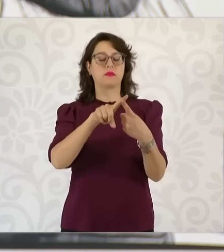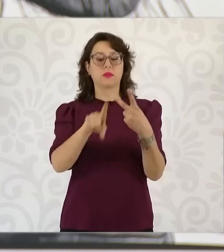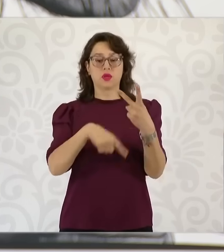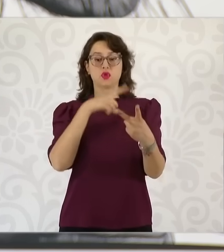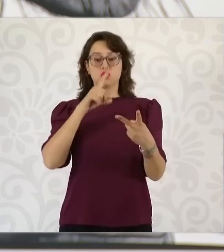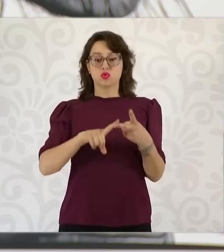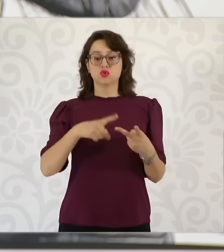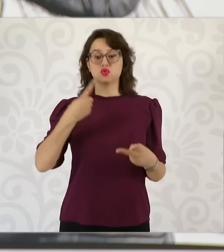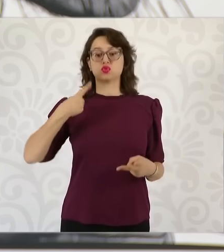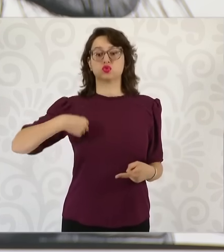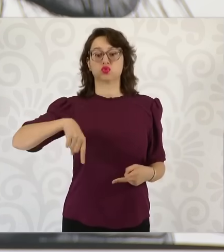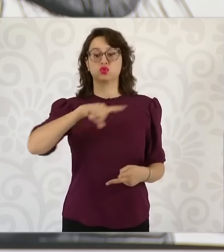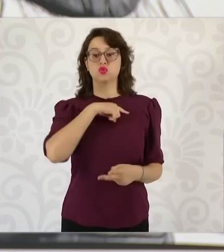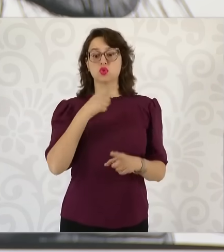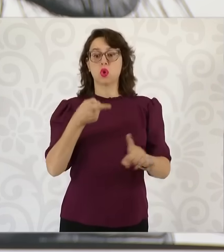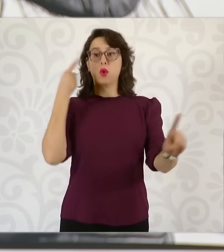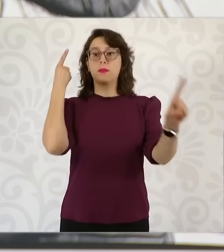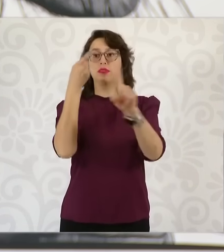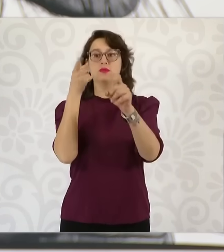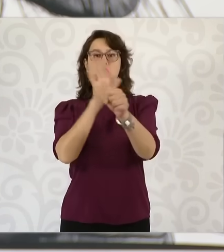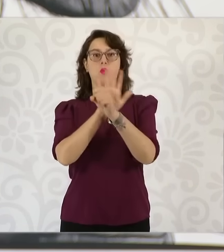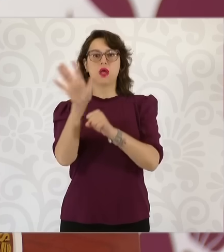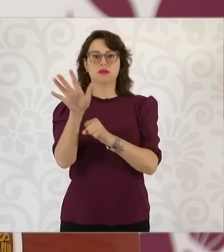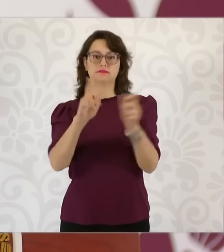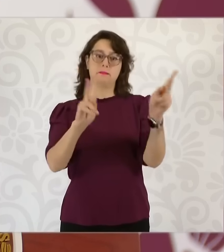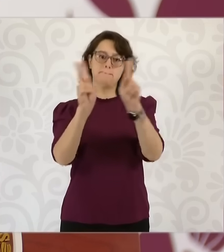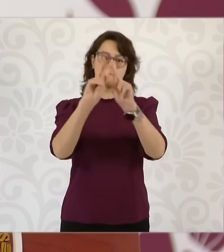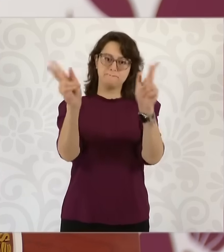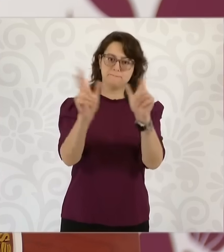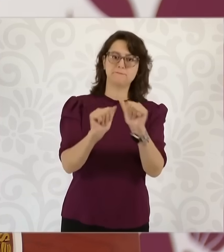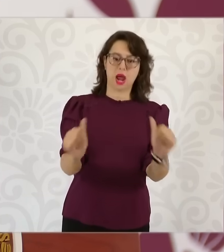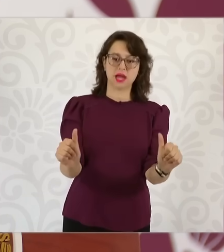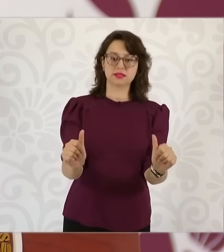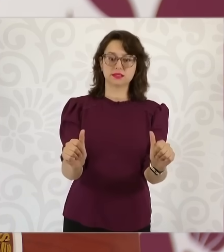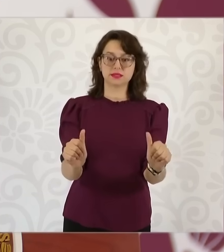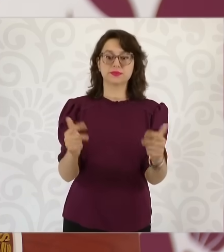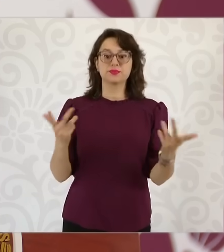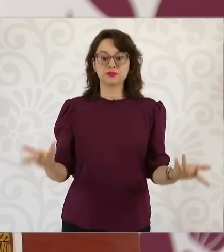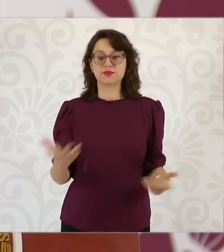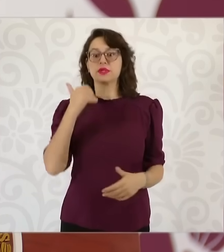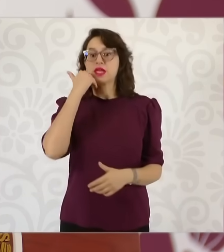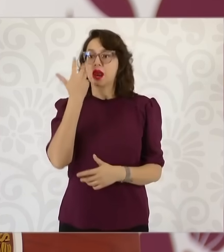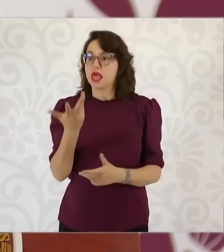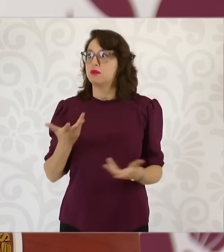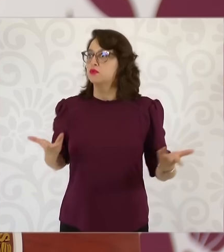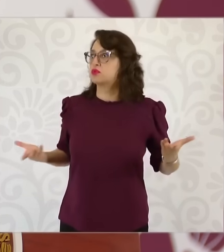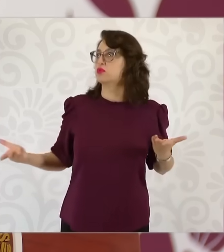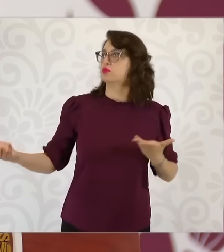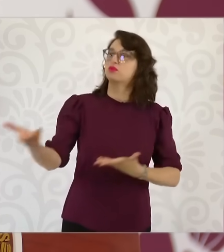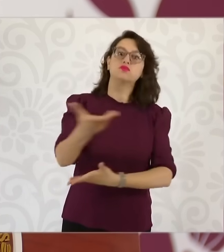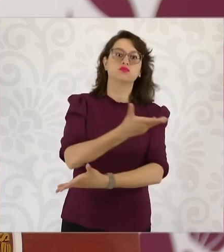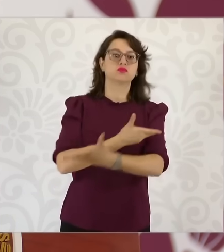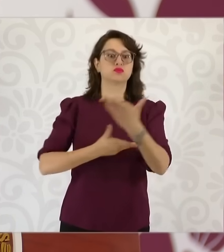exterior de nuestro país. Entonces, lo que buscamos es construir la paz. En su momento, el presidente López Obrador